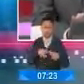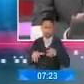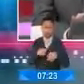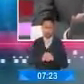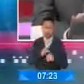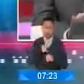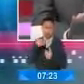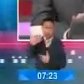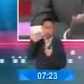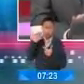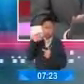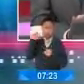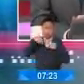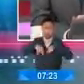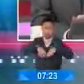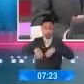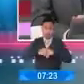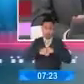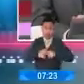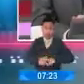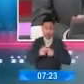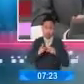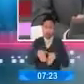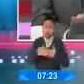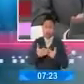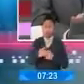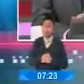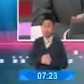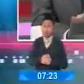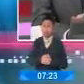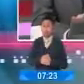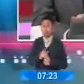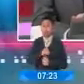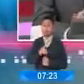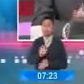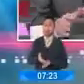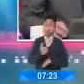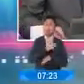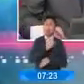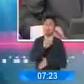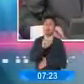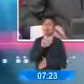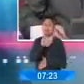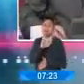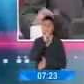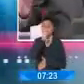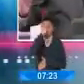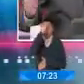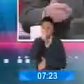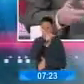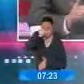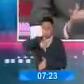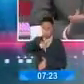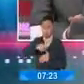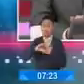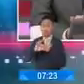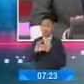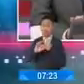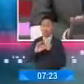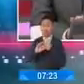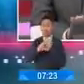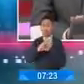muy política y muy movida, y comenzó siéndola desde el fin de semana, pues la noche del domingo usted salió en sus redes sociales